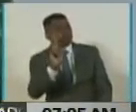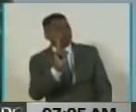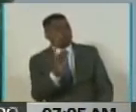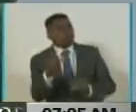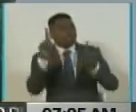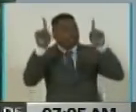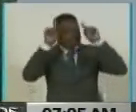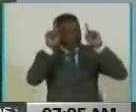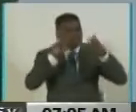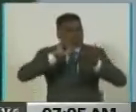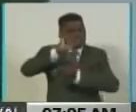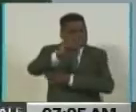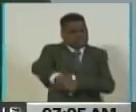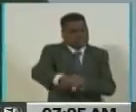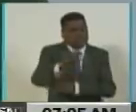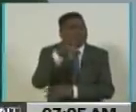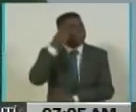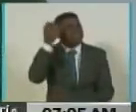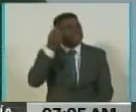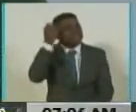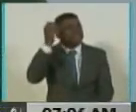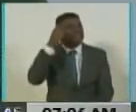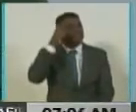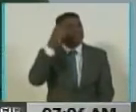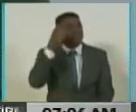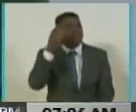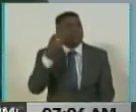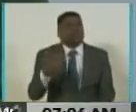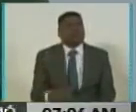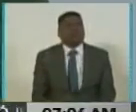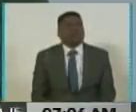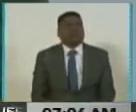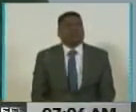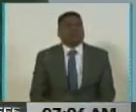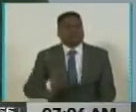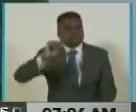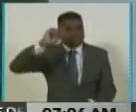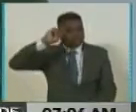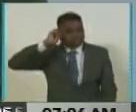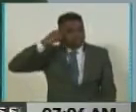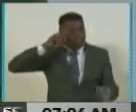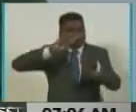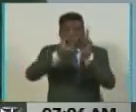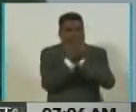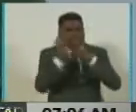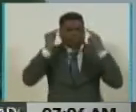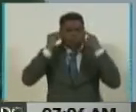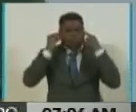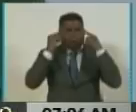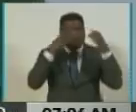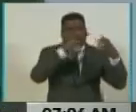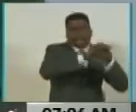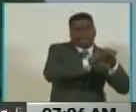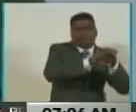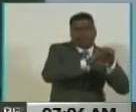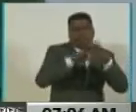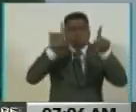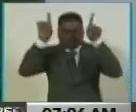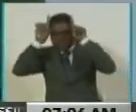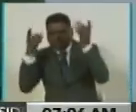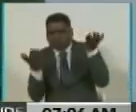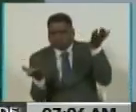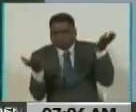a destruir. Pensar en el pueblo. Si se cambia ese switch, amigo, enemigo, y se de nuevo se